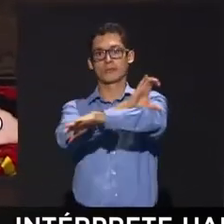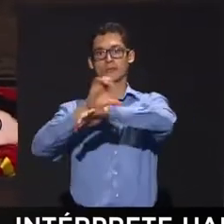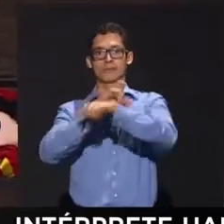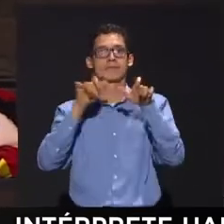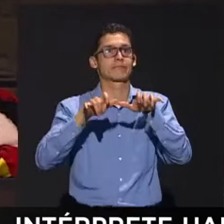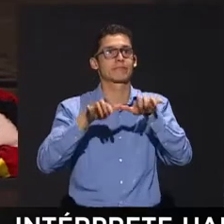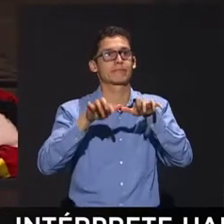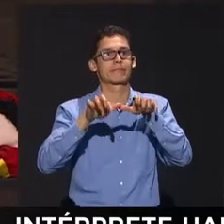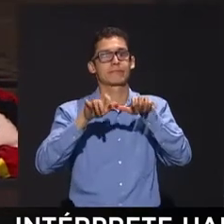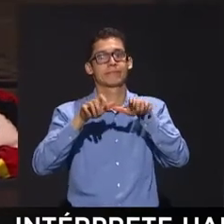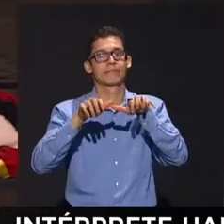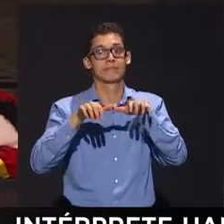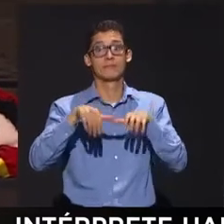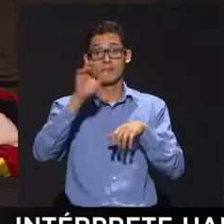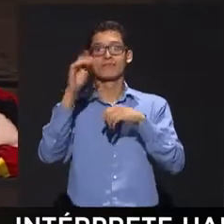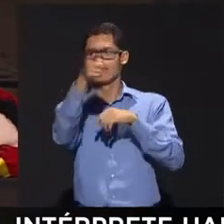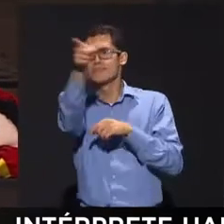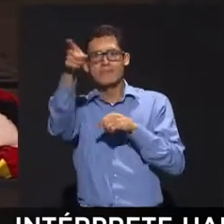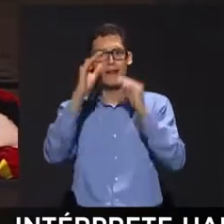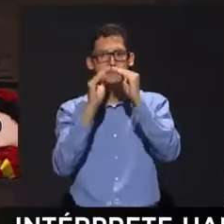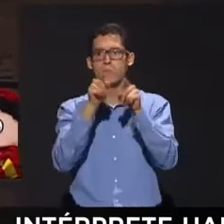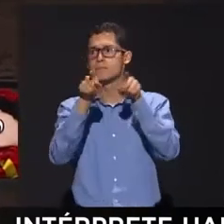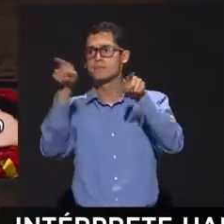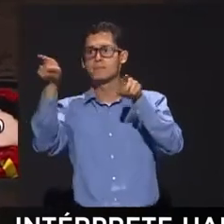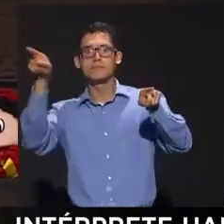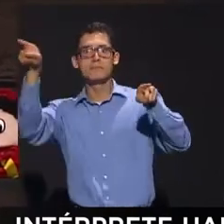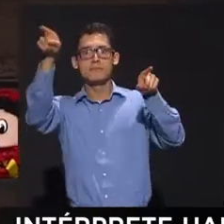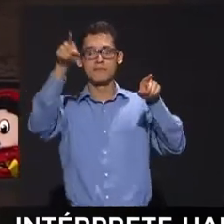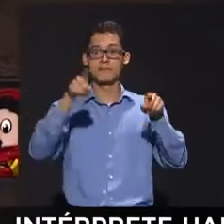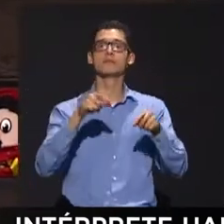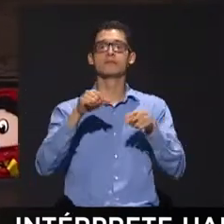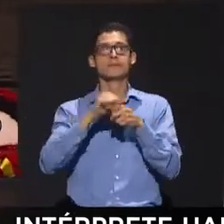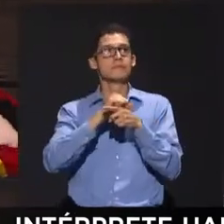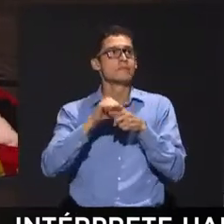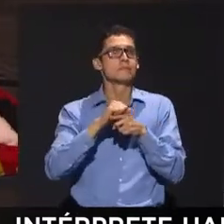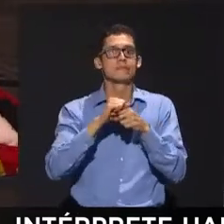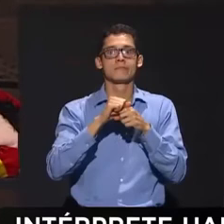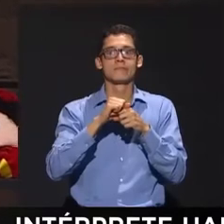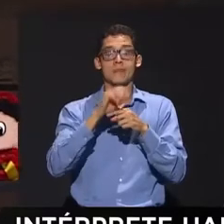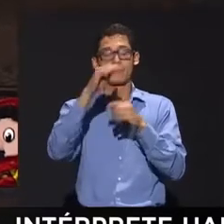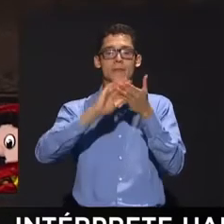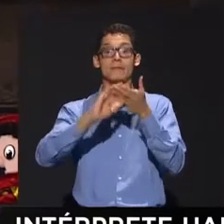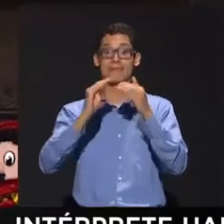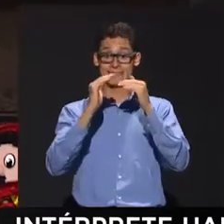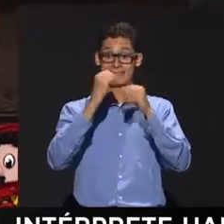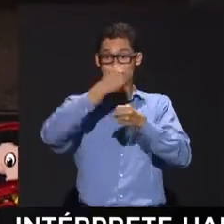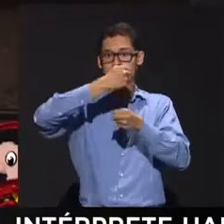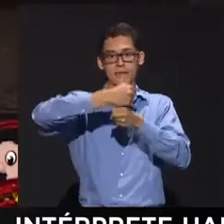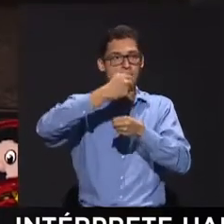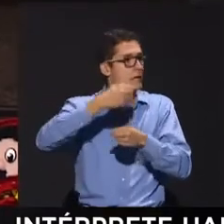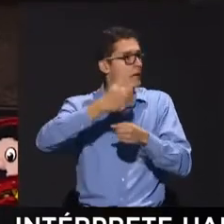y que a veces todos en casa están en teletrabajo y estudio, es hacer la pausa activa, caminar,